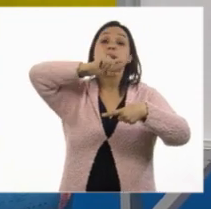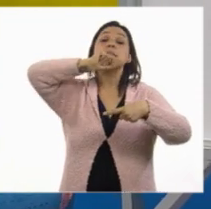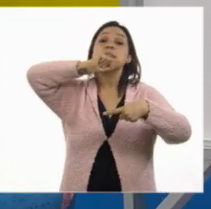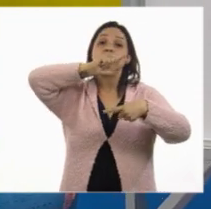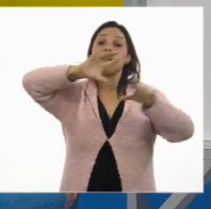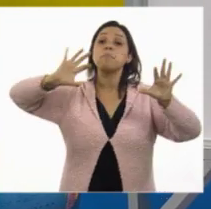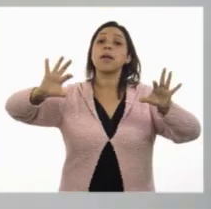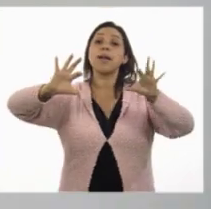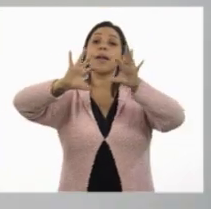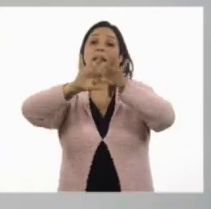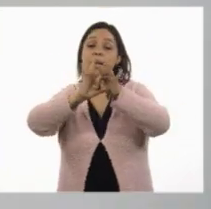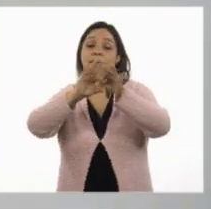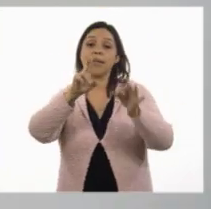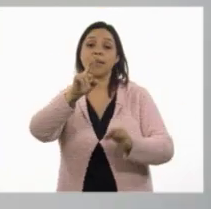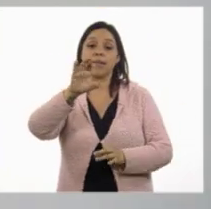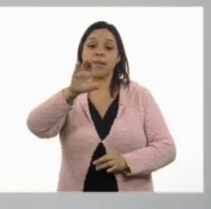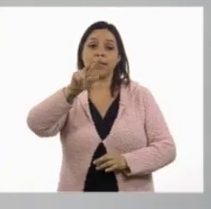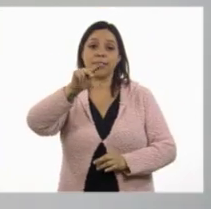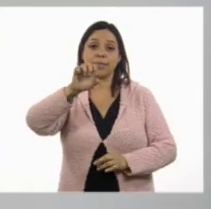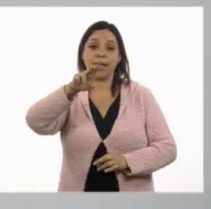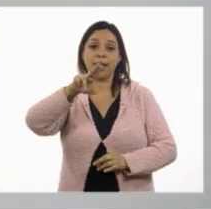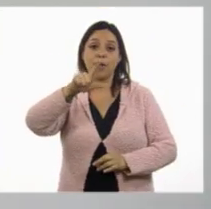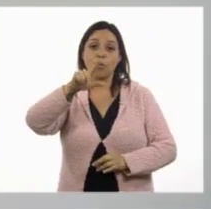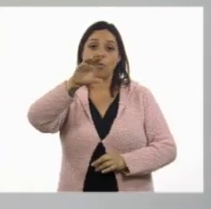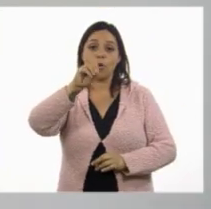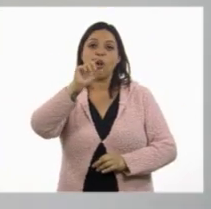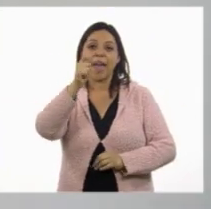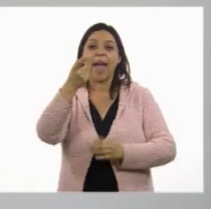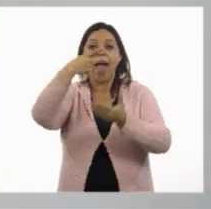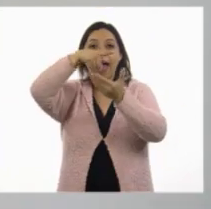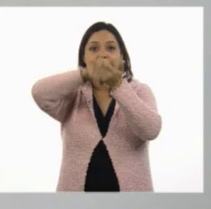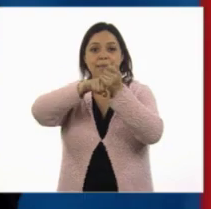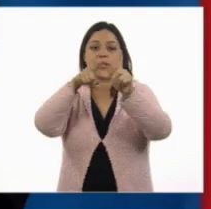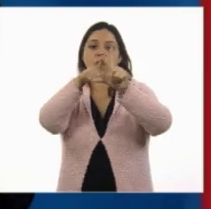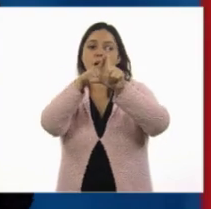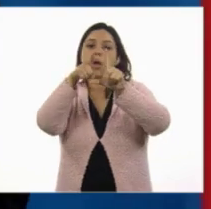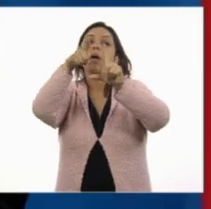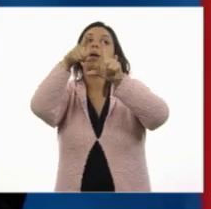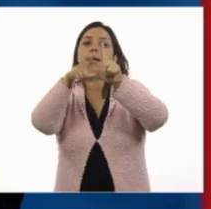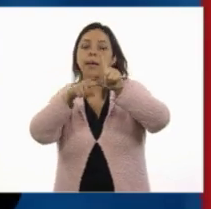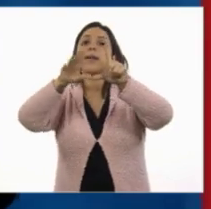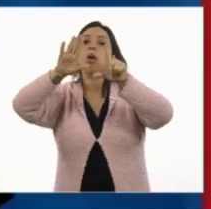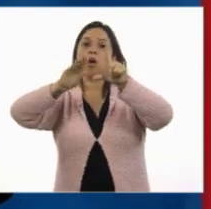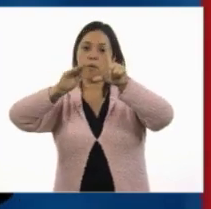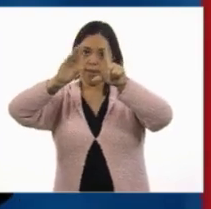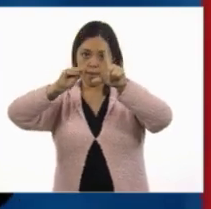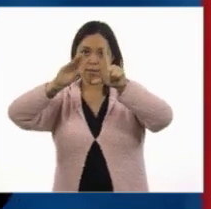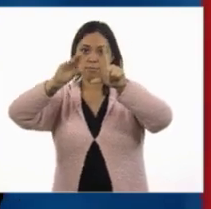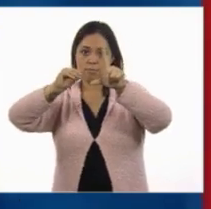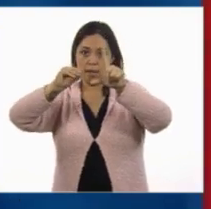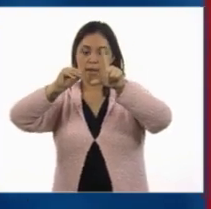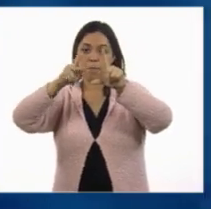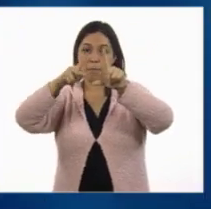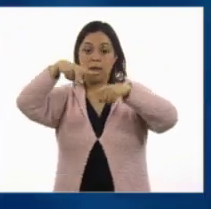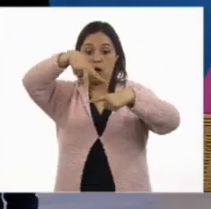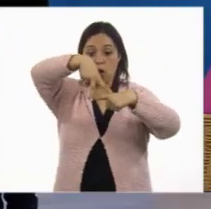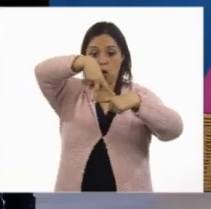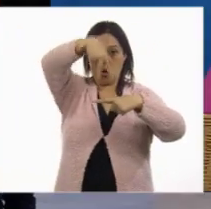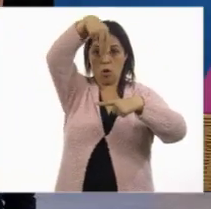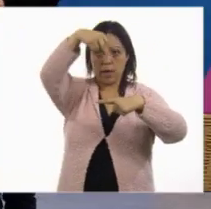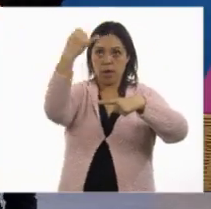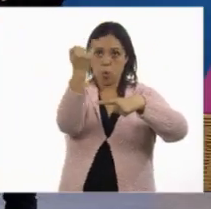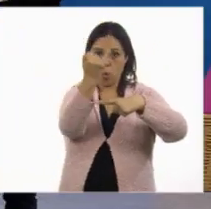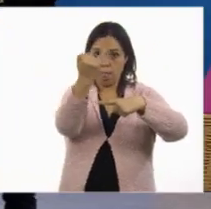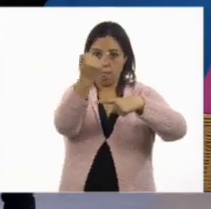triángulo rectángulo. Entonces tiene un ángulo recto, pero tiene dos lados iguales, así como está.